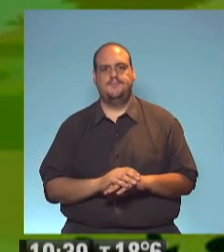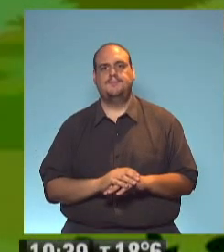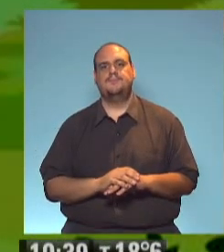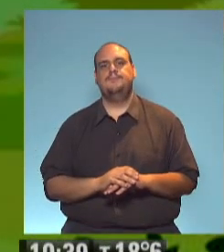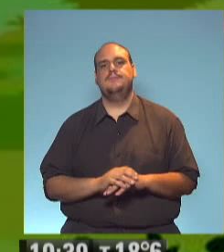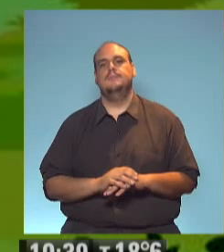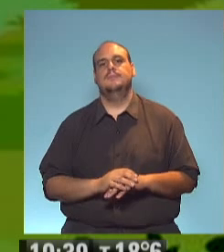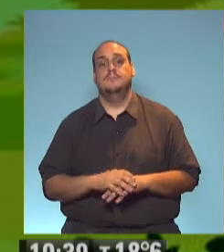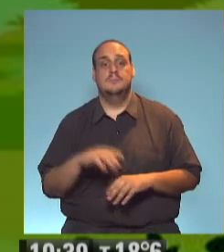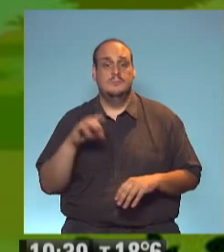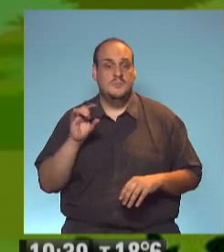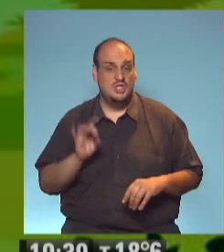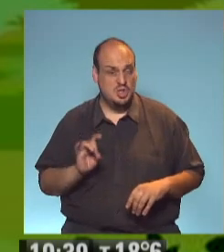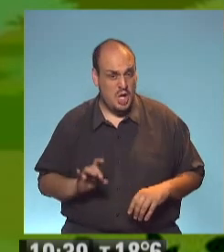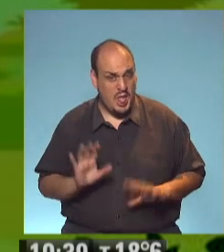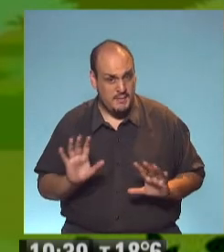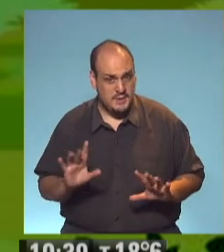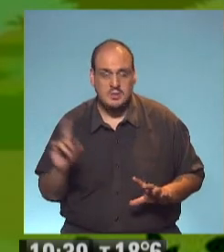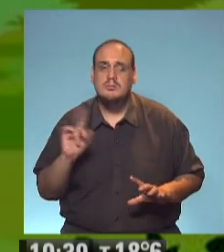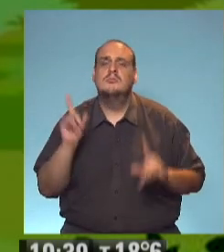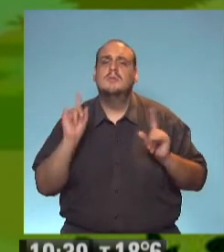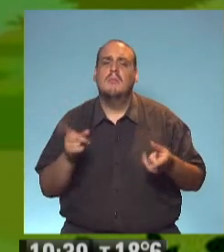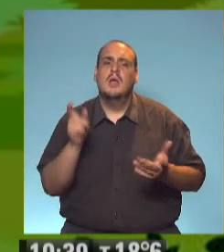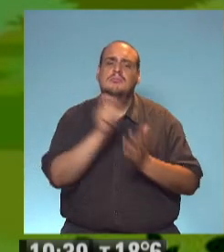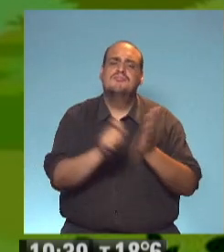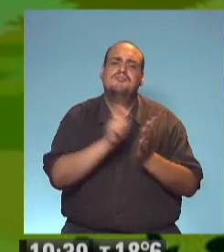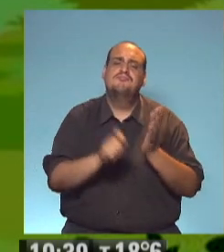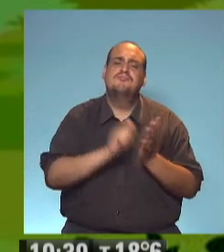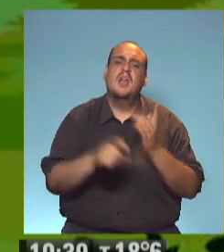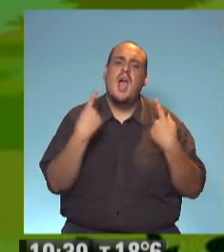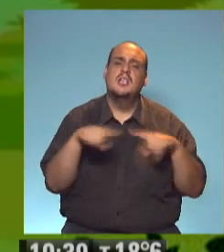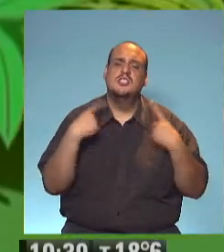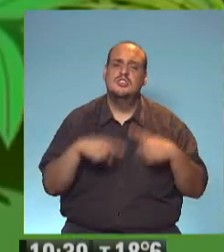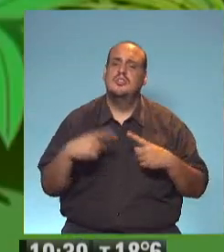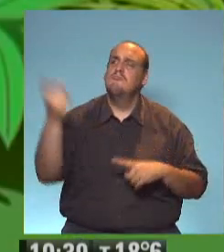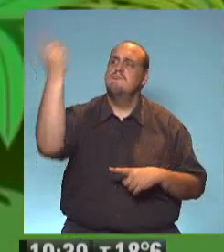Y no solo eso, impusieron su modo de escribir canciones. ¡No!